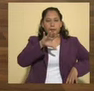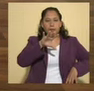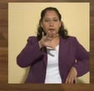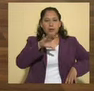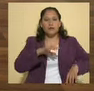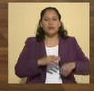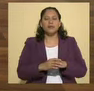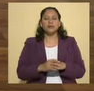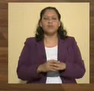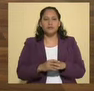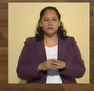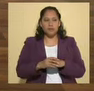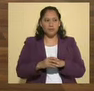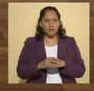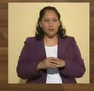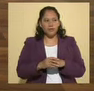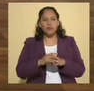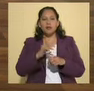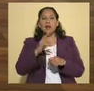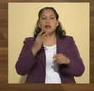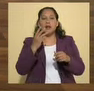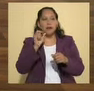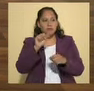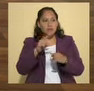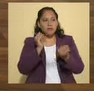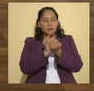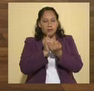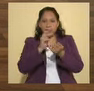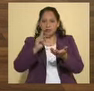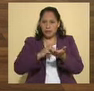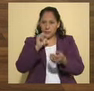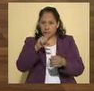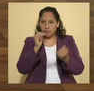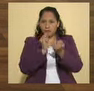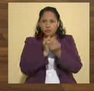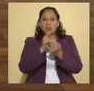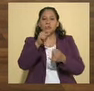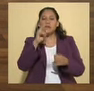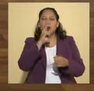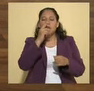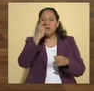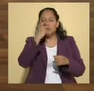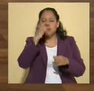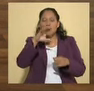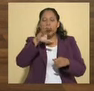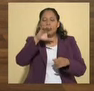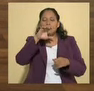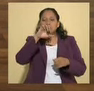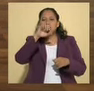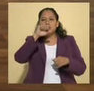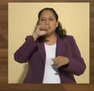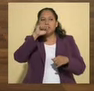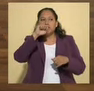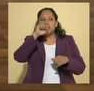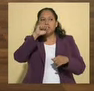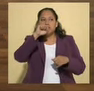Que conseguí bajar un poquito más. Entonces voy a tener otra vez la misma postura. Voy a inhalar nariz.